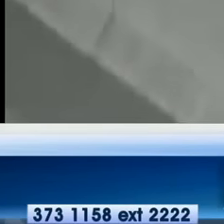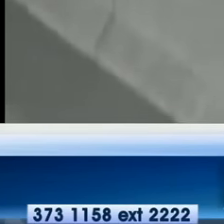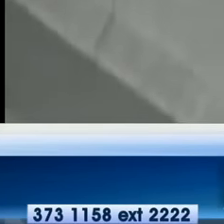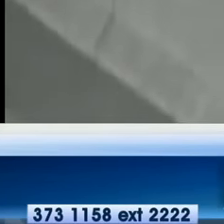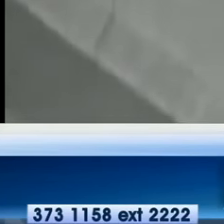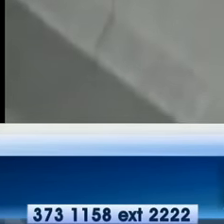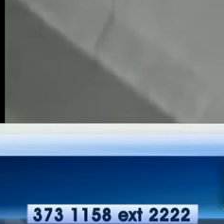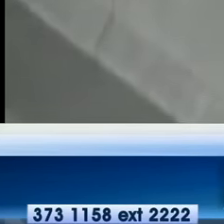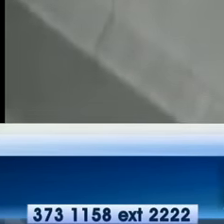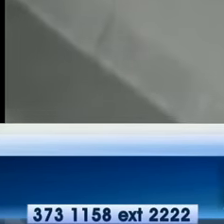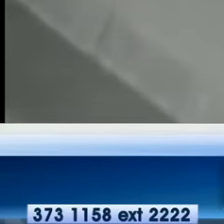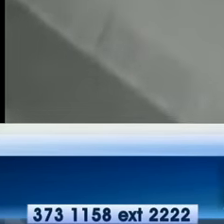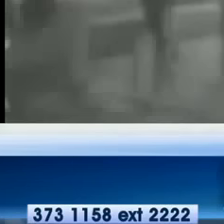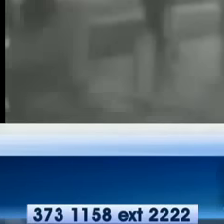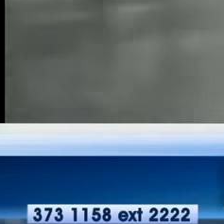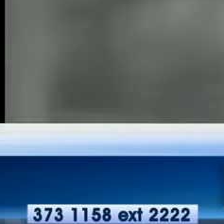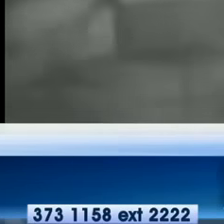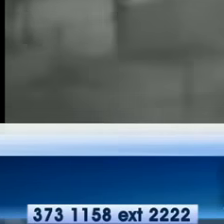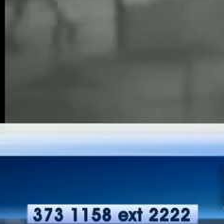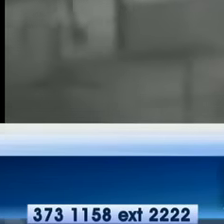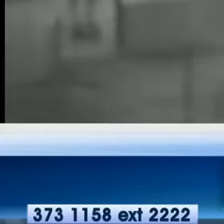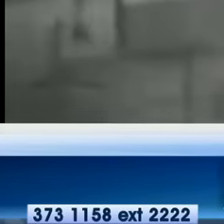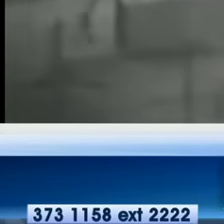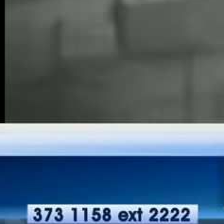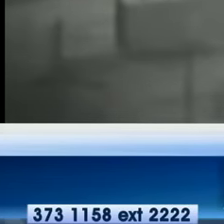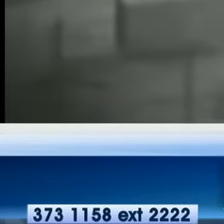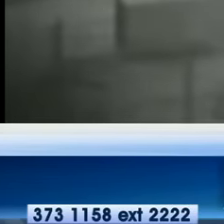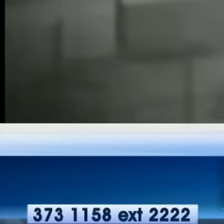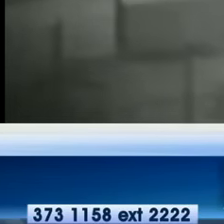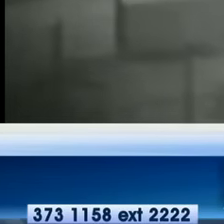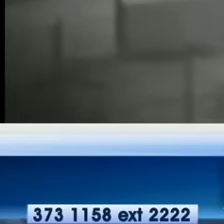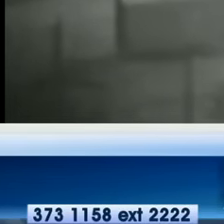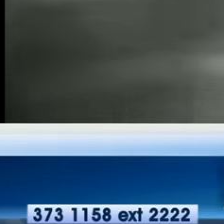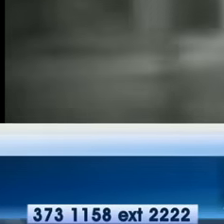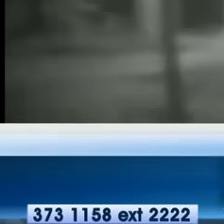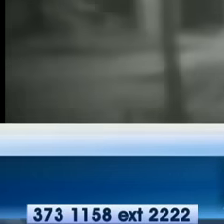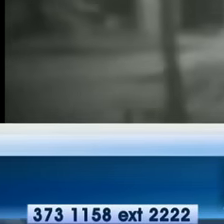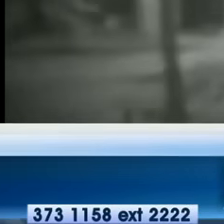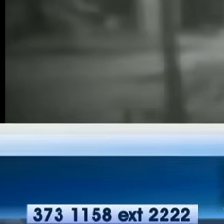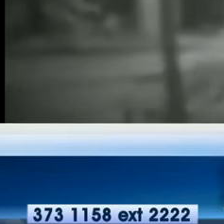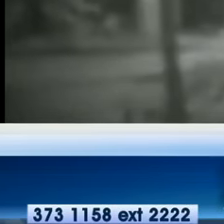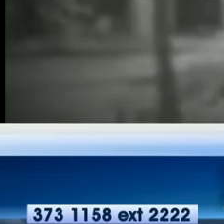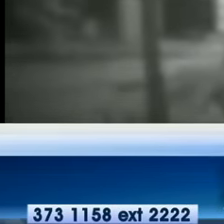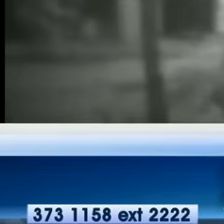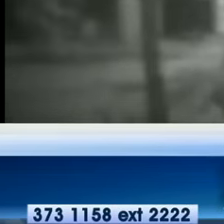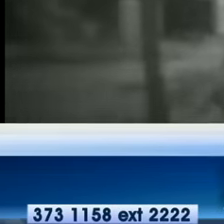Luego huyen tranquilamente, cruzan la avenida y se pierden entre los callejones.